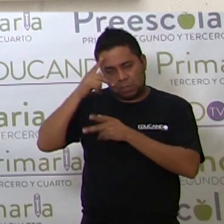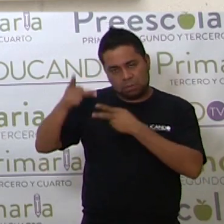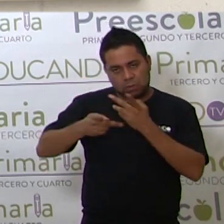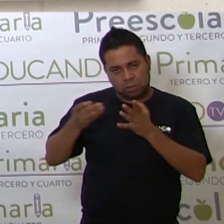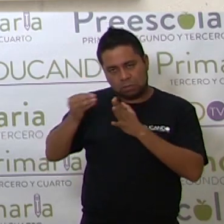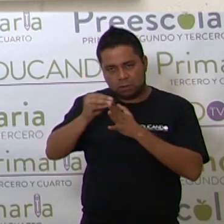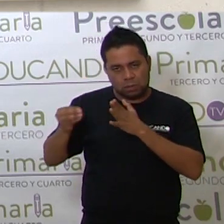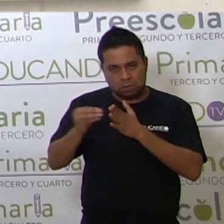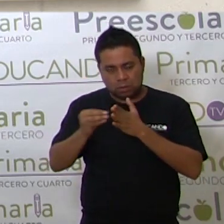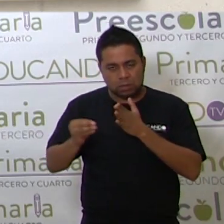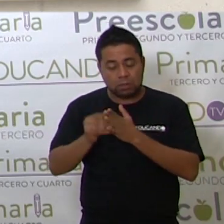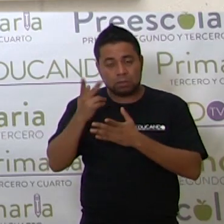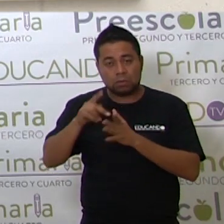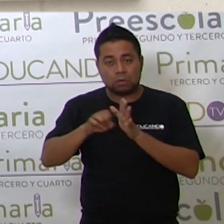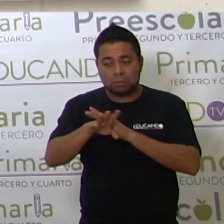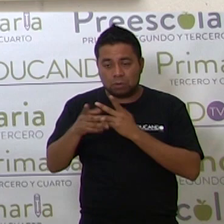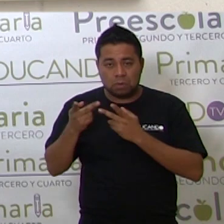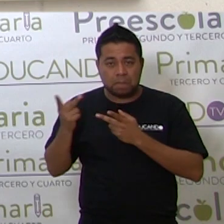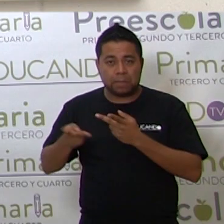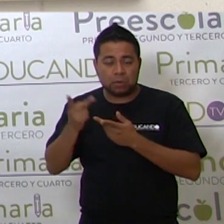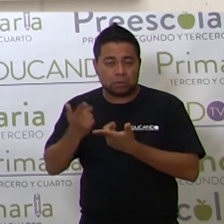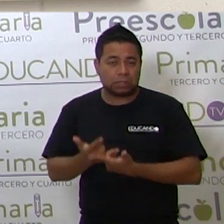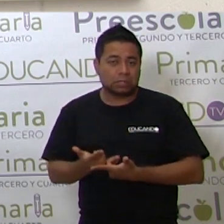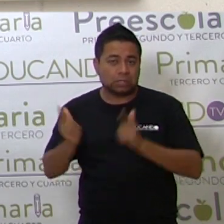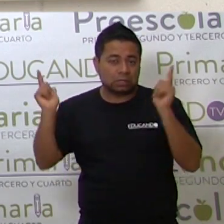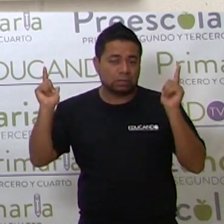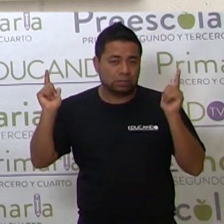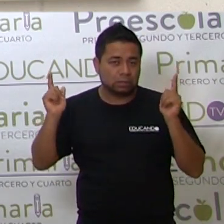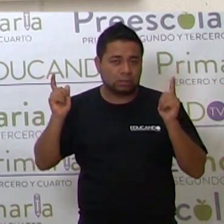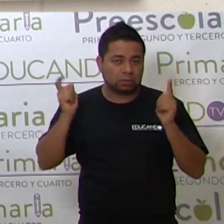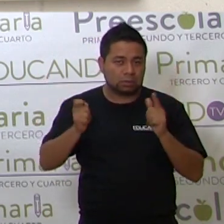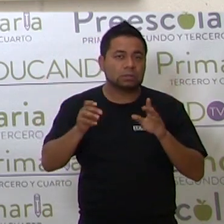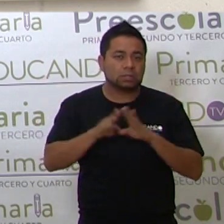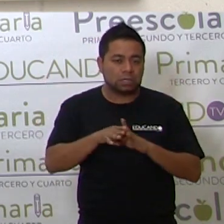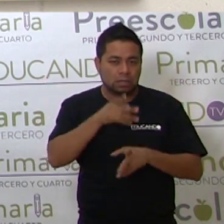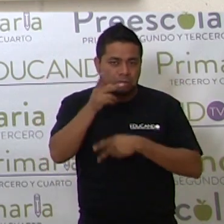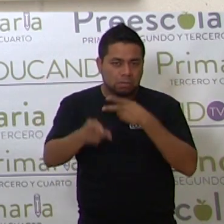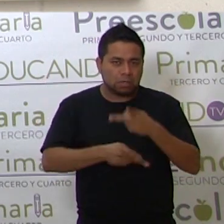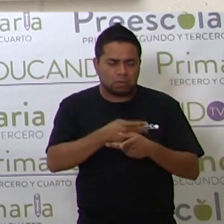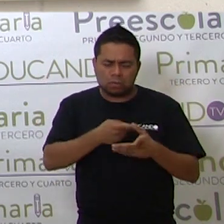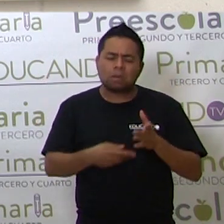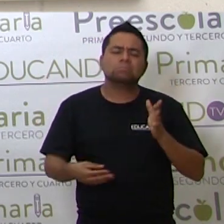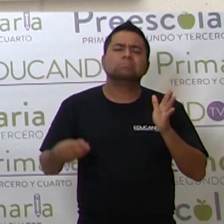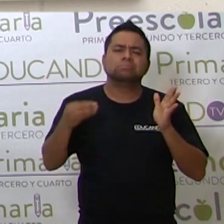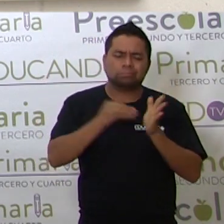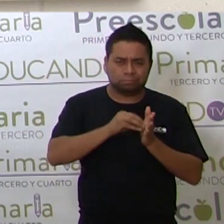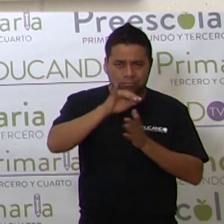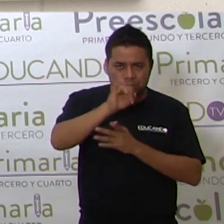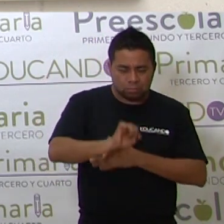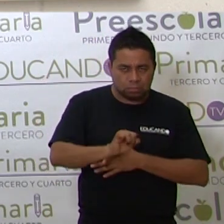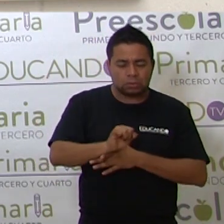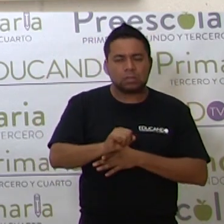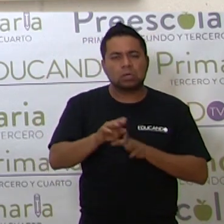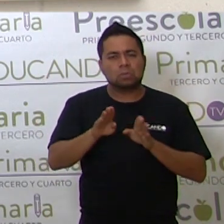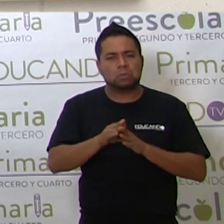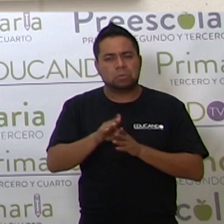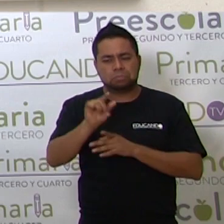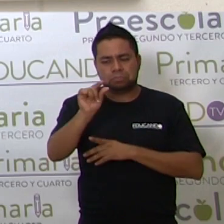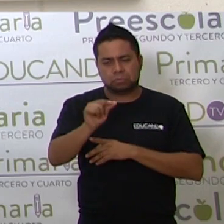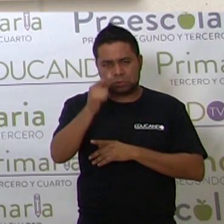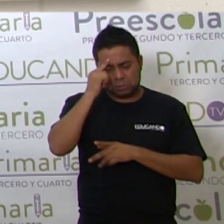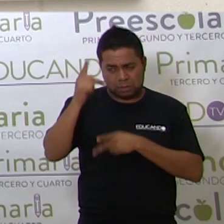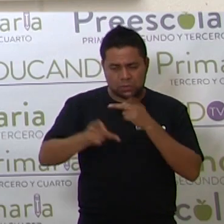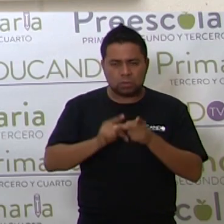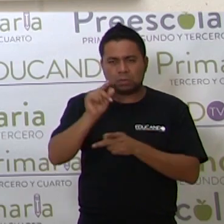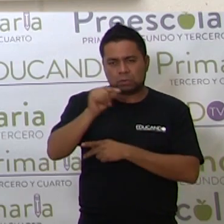pero las preguntas abiertas son un tipo de pregunta que podemos manejar son muy pocas las que se utilizan en una